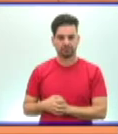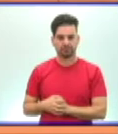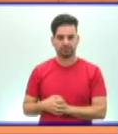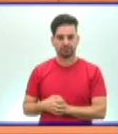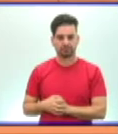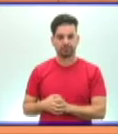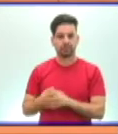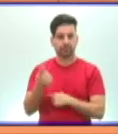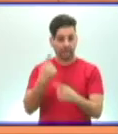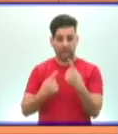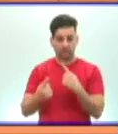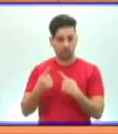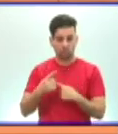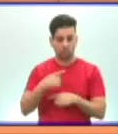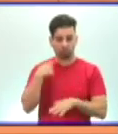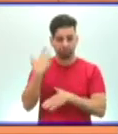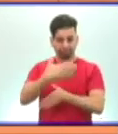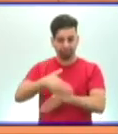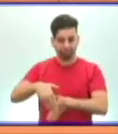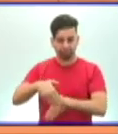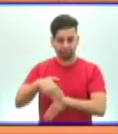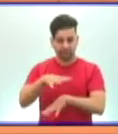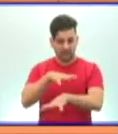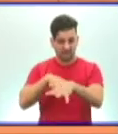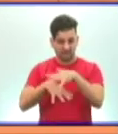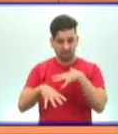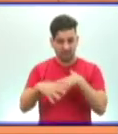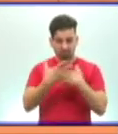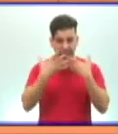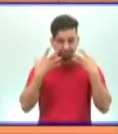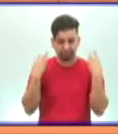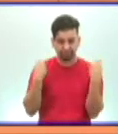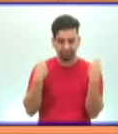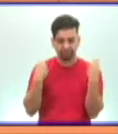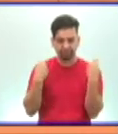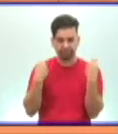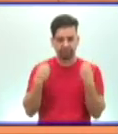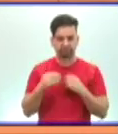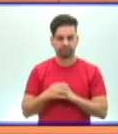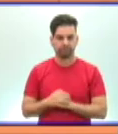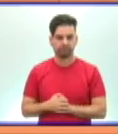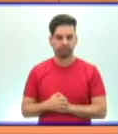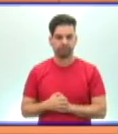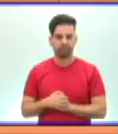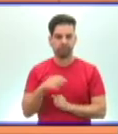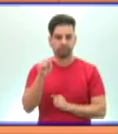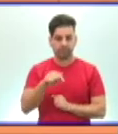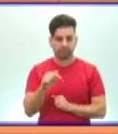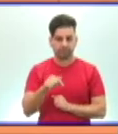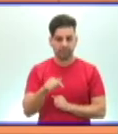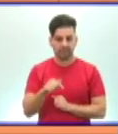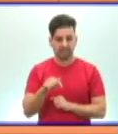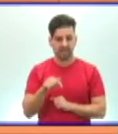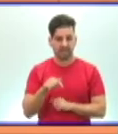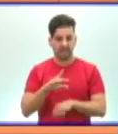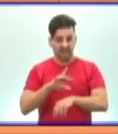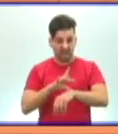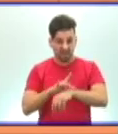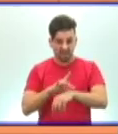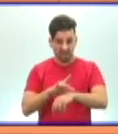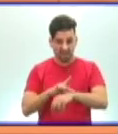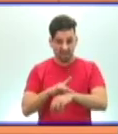y estas enfermedades que son típicas de estas especies salvajes comienzan a buscar nuevos